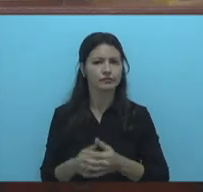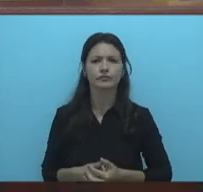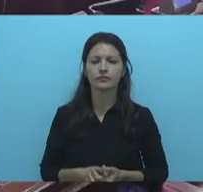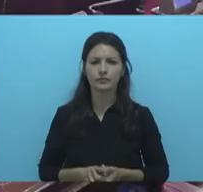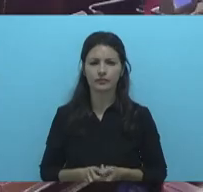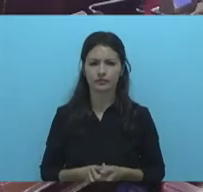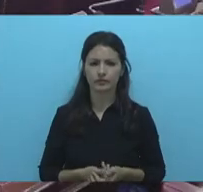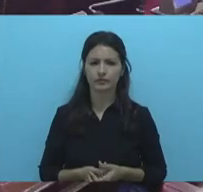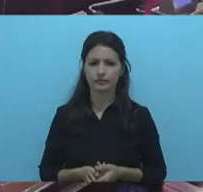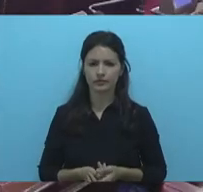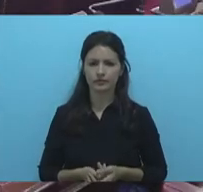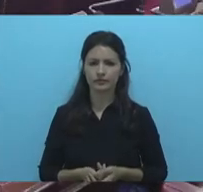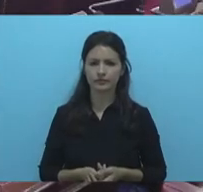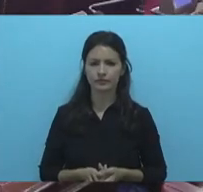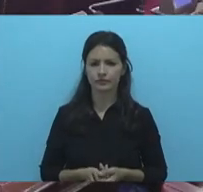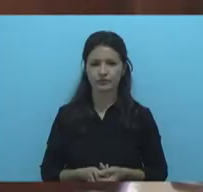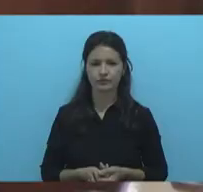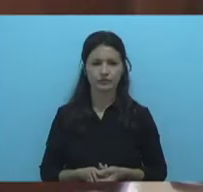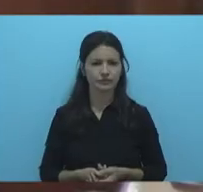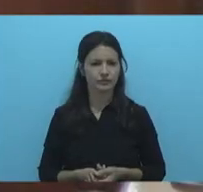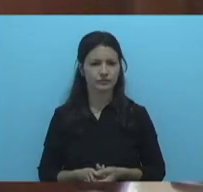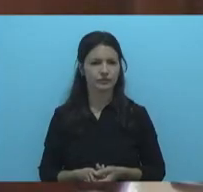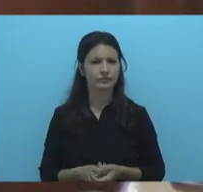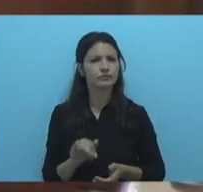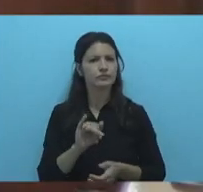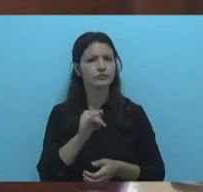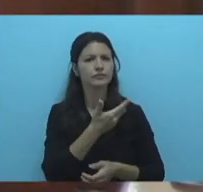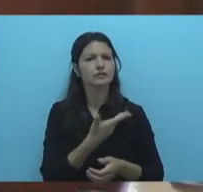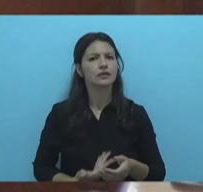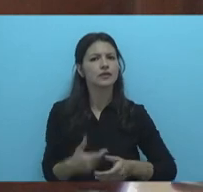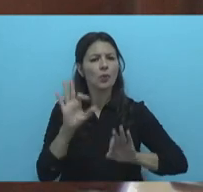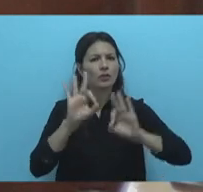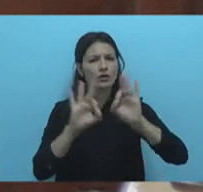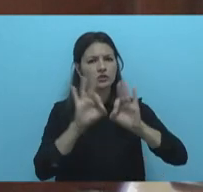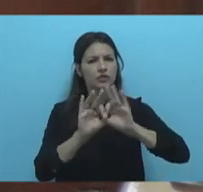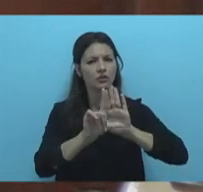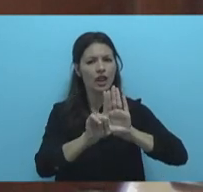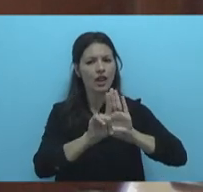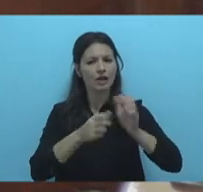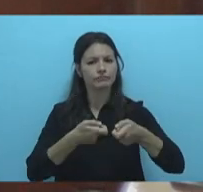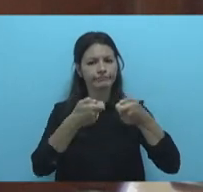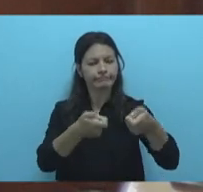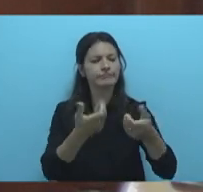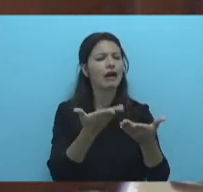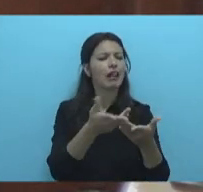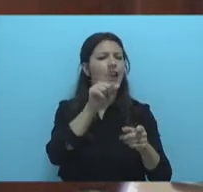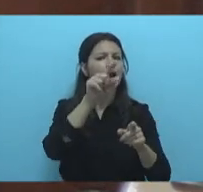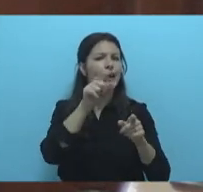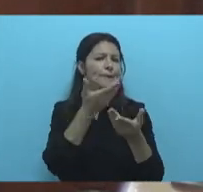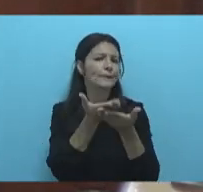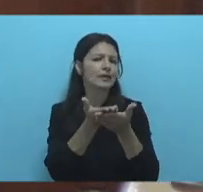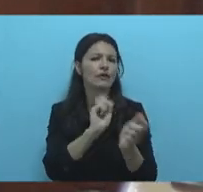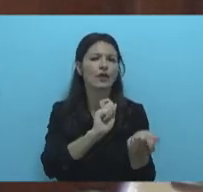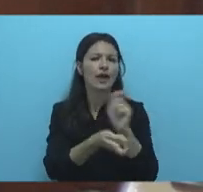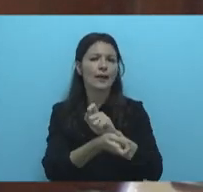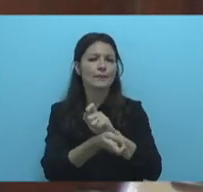palabra. Sí, presidente, para dar en ingreso a un proyecto de ley planteando la modificación de la ley 13.462, que